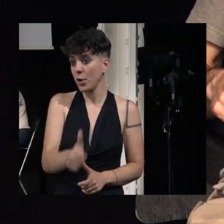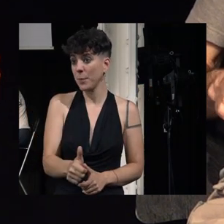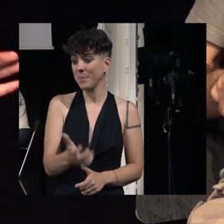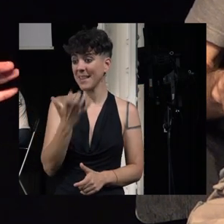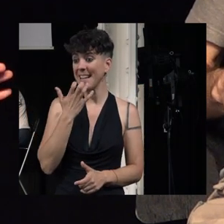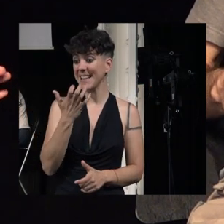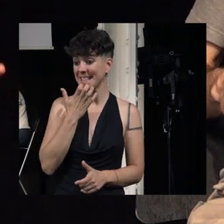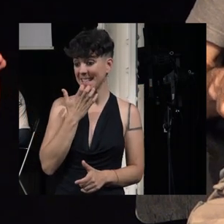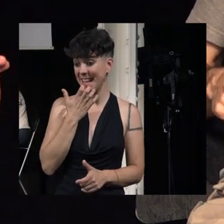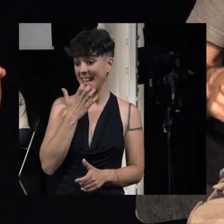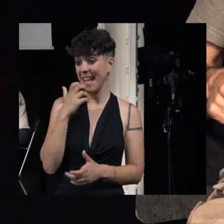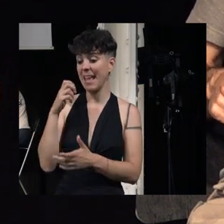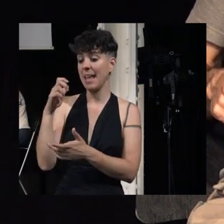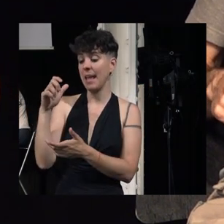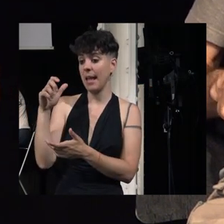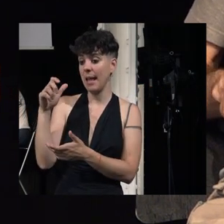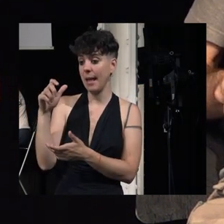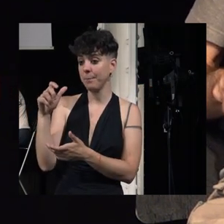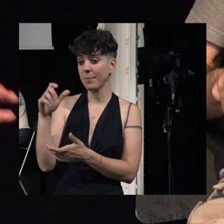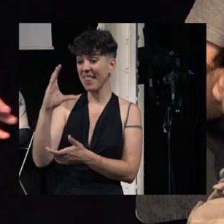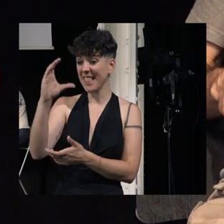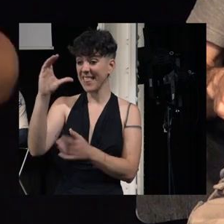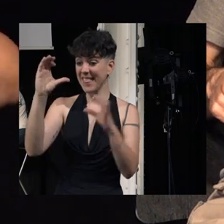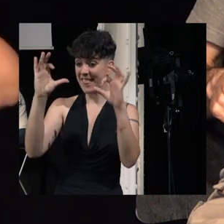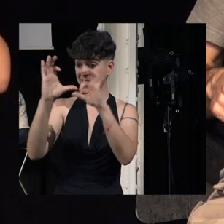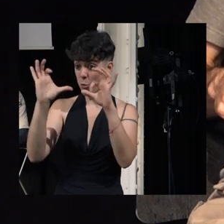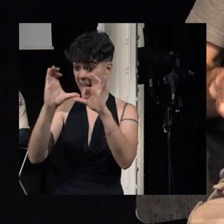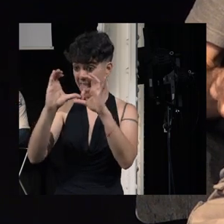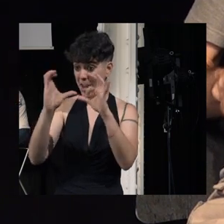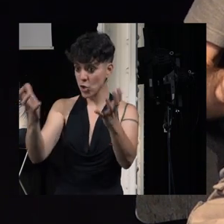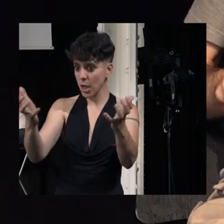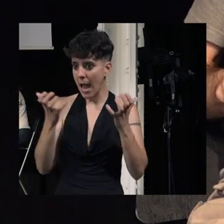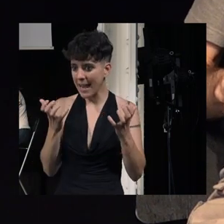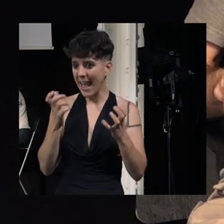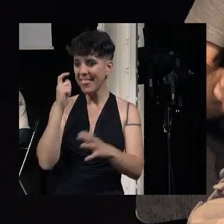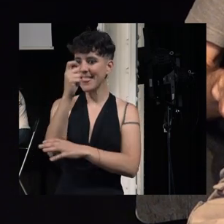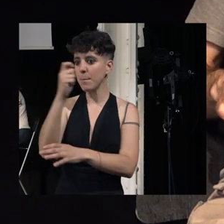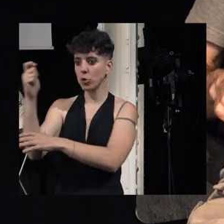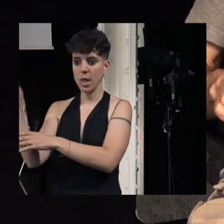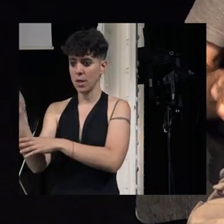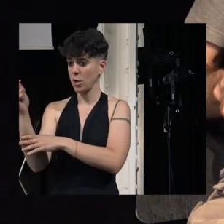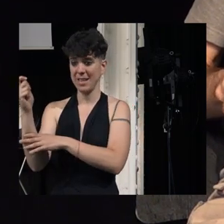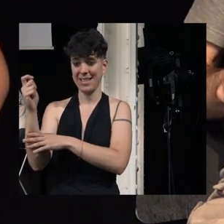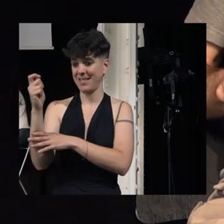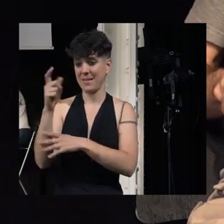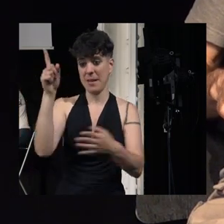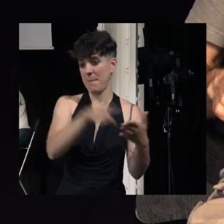y si ganara Ciudadanos, en algún momento se va a cargar las diputaciones. Las diputaciones son el gran músculo que dota